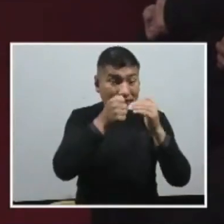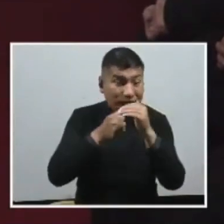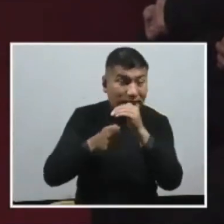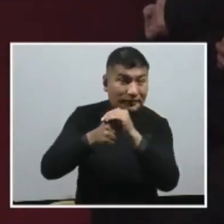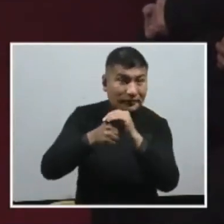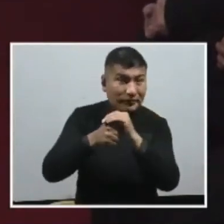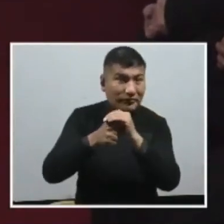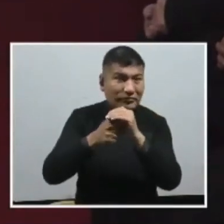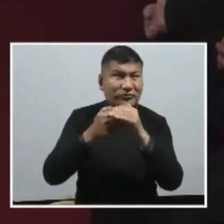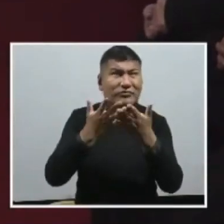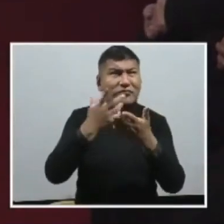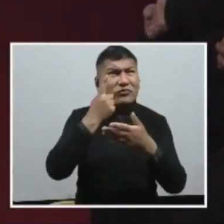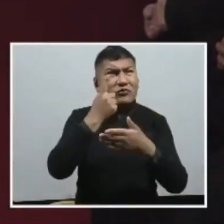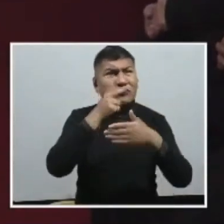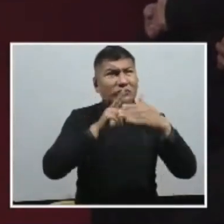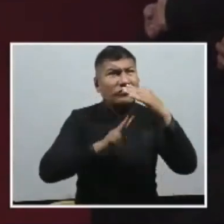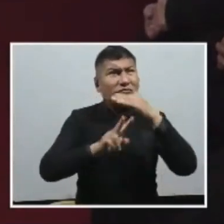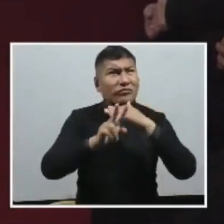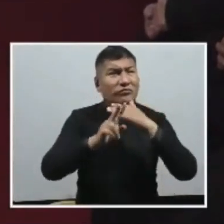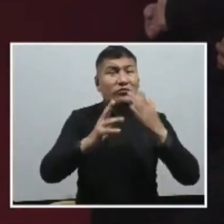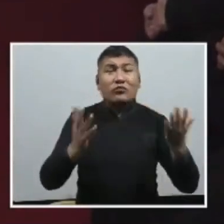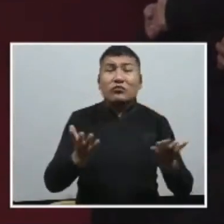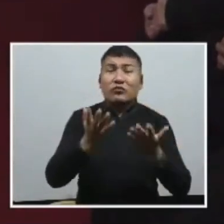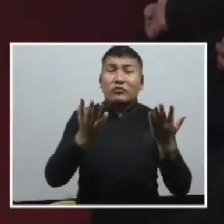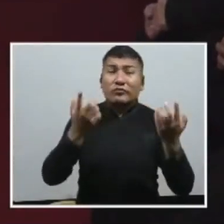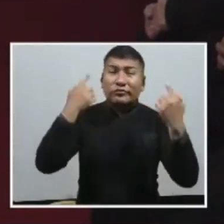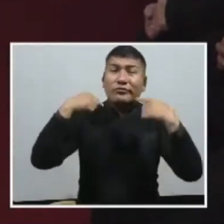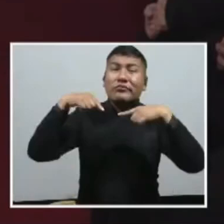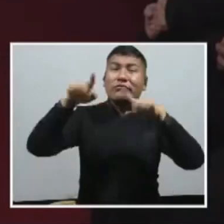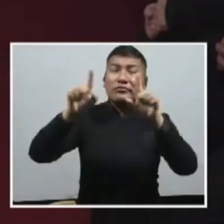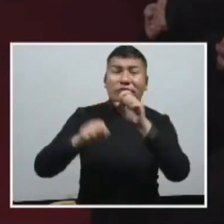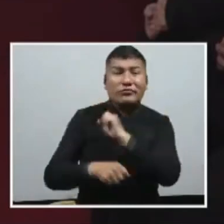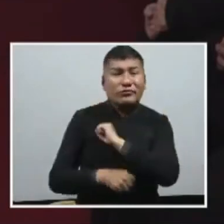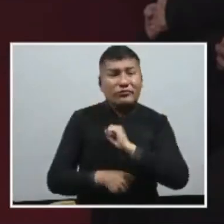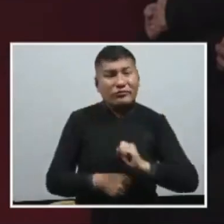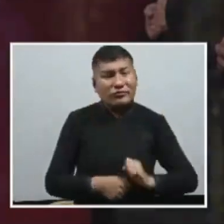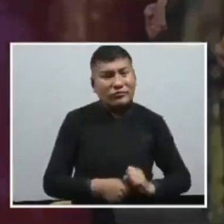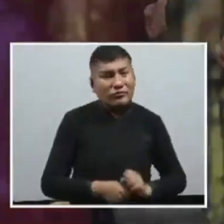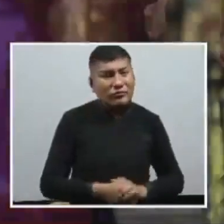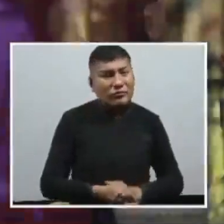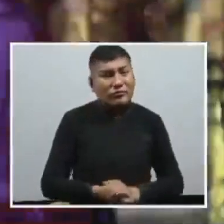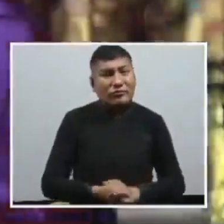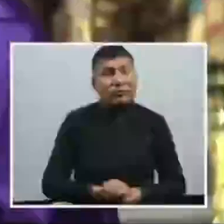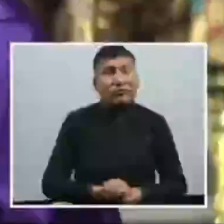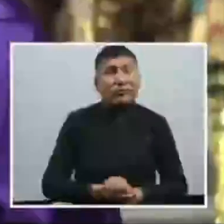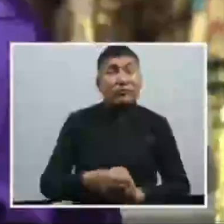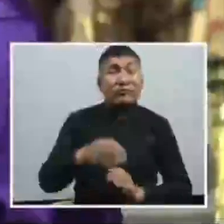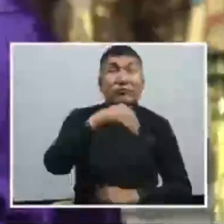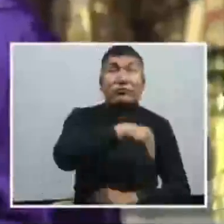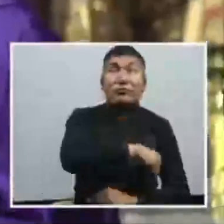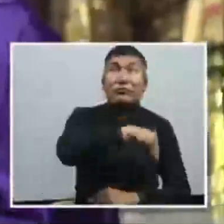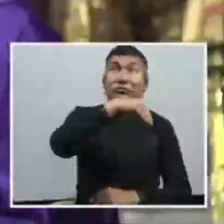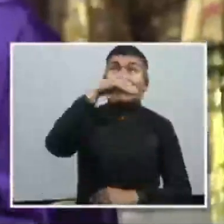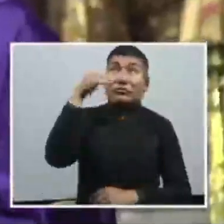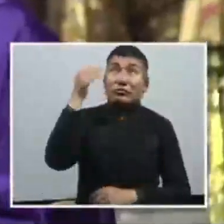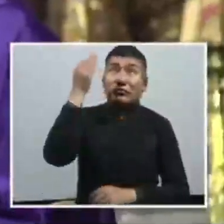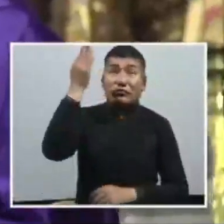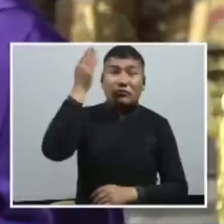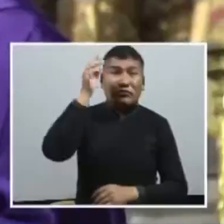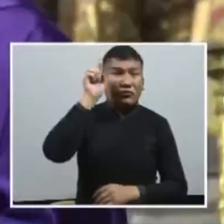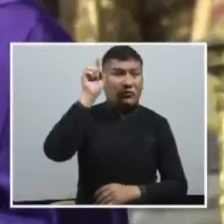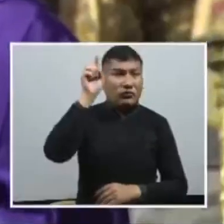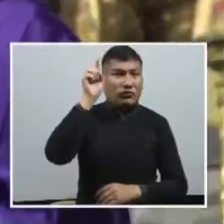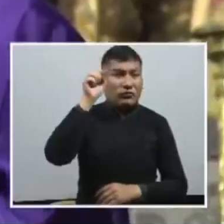también un profeta donde dice, ¿dónde podré ir, Señor? En el cielo estás tú, en la tierra